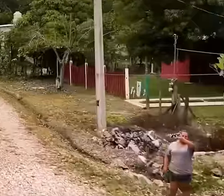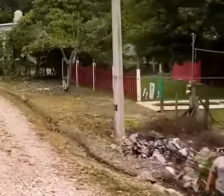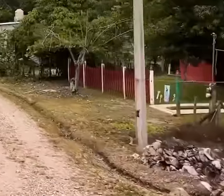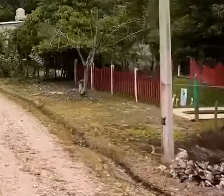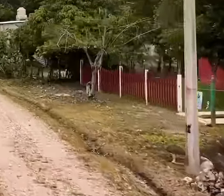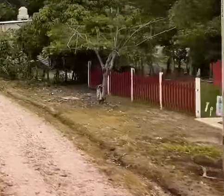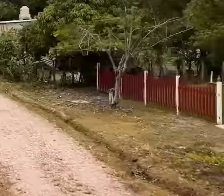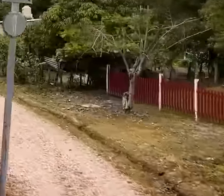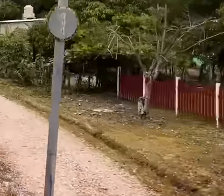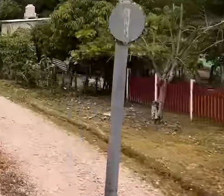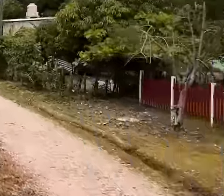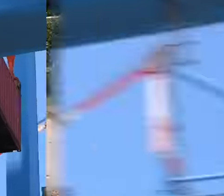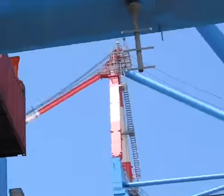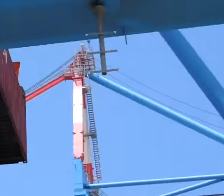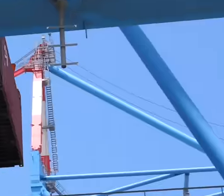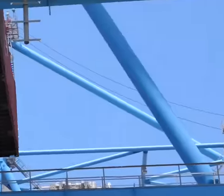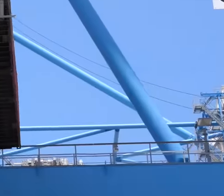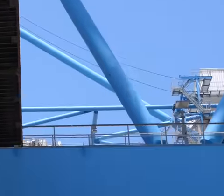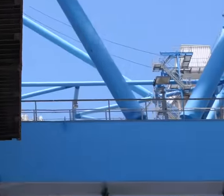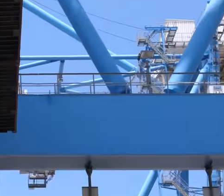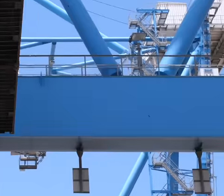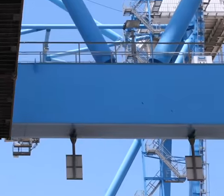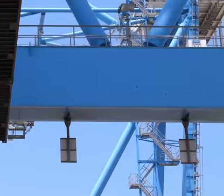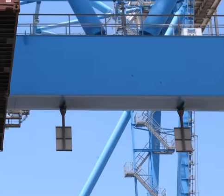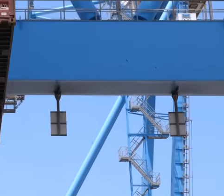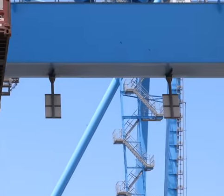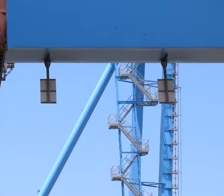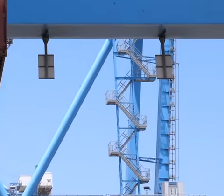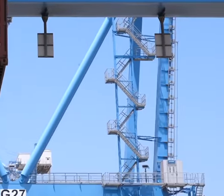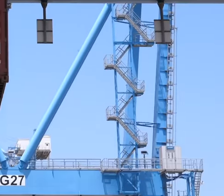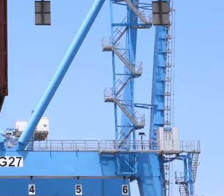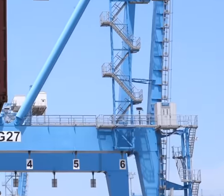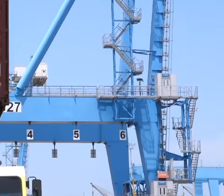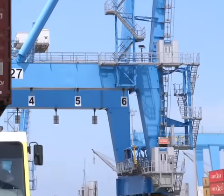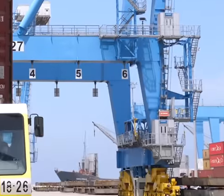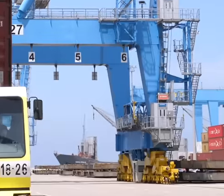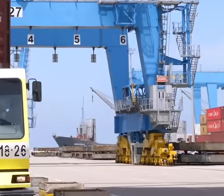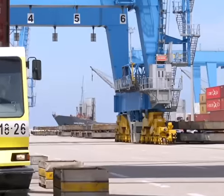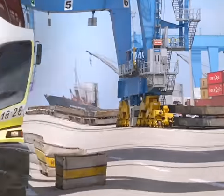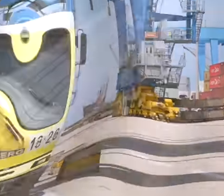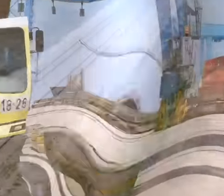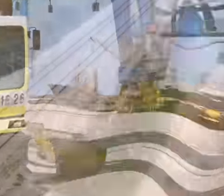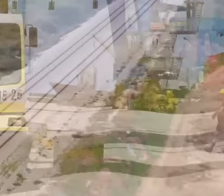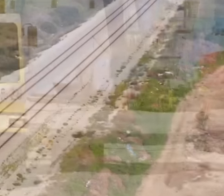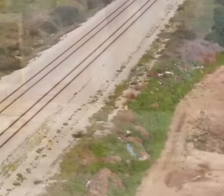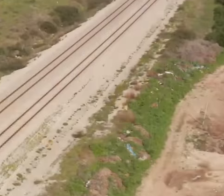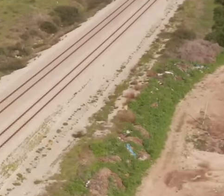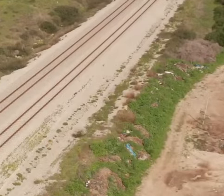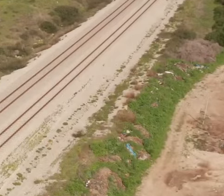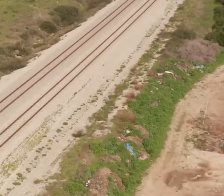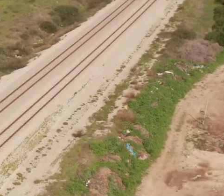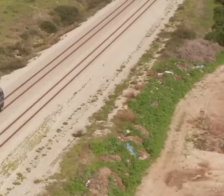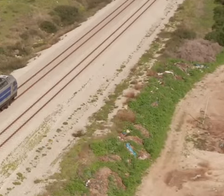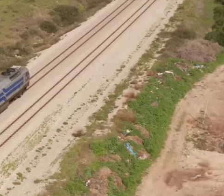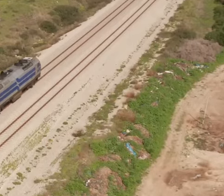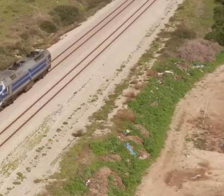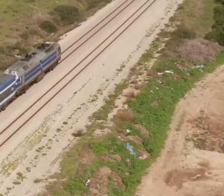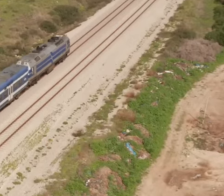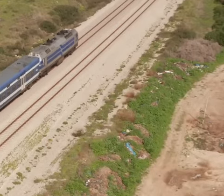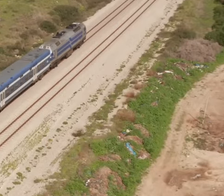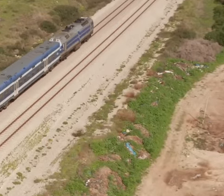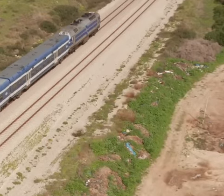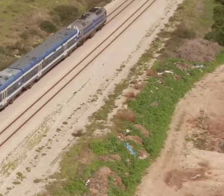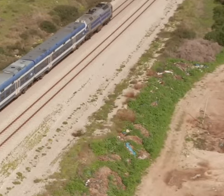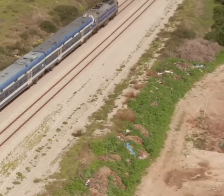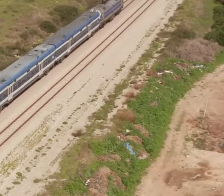el potencial de impulsar el desarrollo económico, facilitar el comercio y mejorar las opciones de transporte,